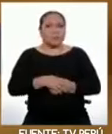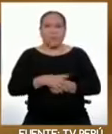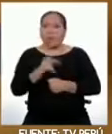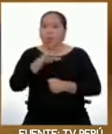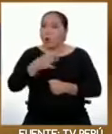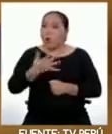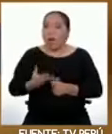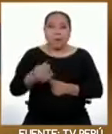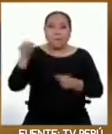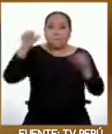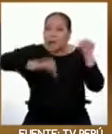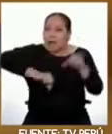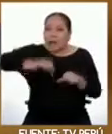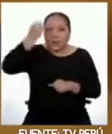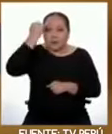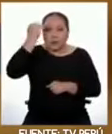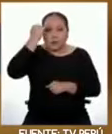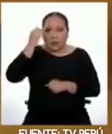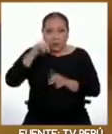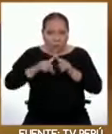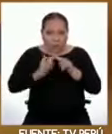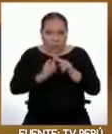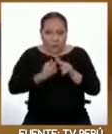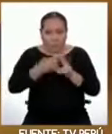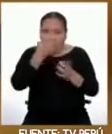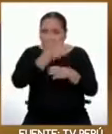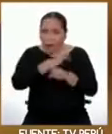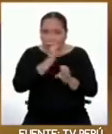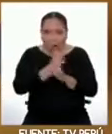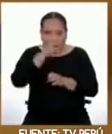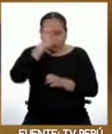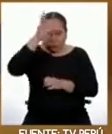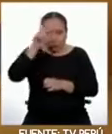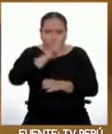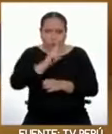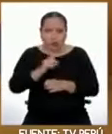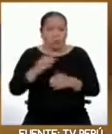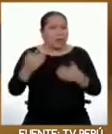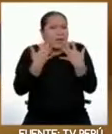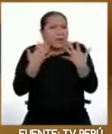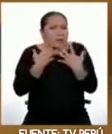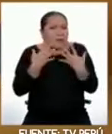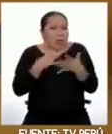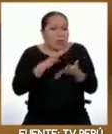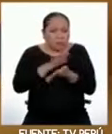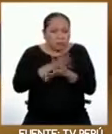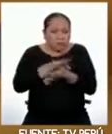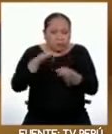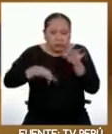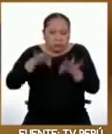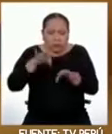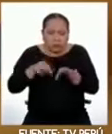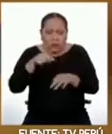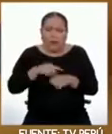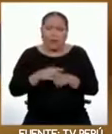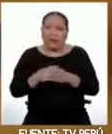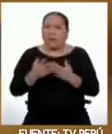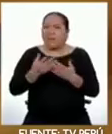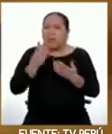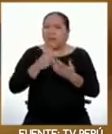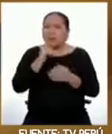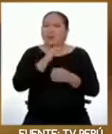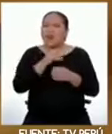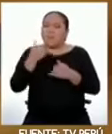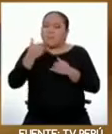malas ideas a la hora de crear. Tampoco tengas miedo a que tu guión o libreto se vea simple. Es solo una etapa previa a